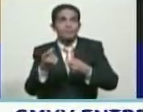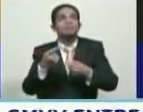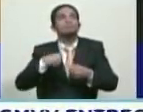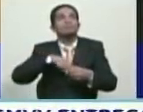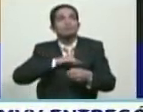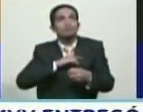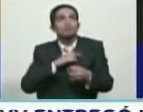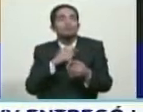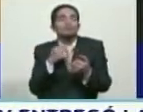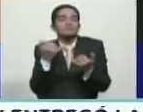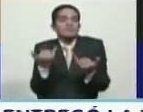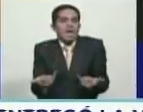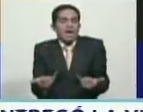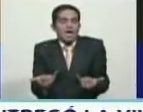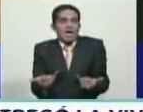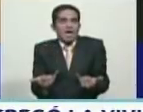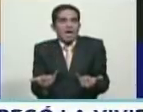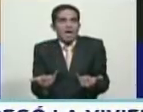ya